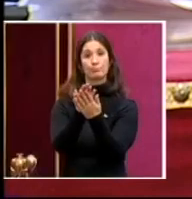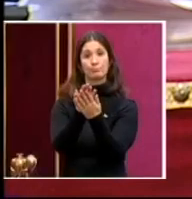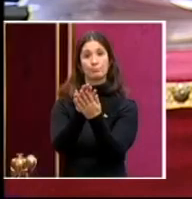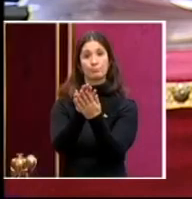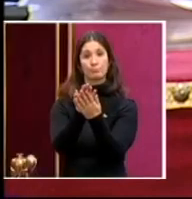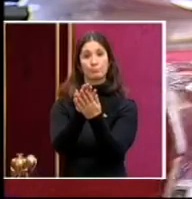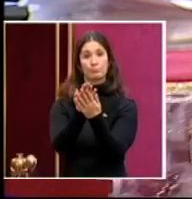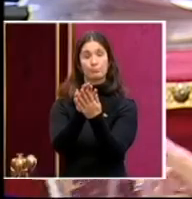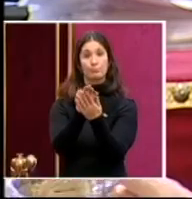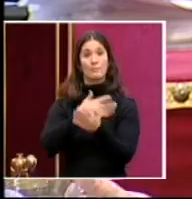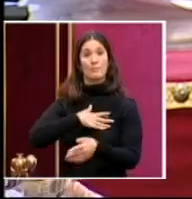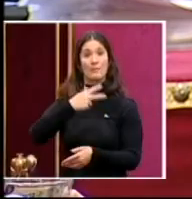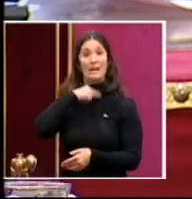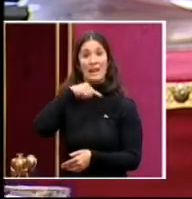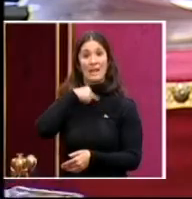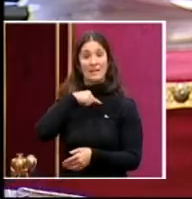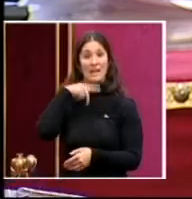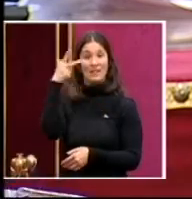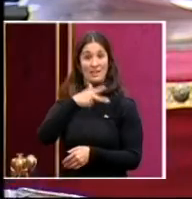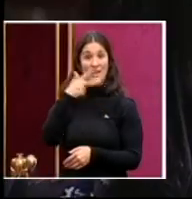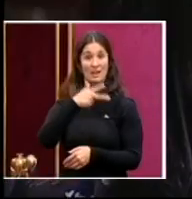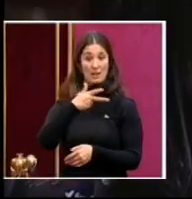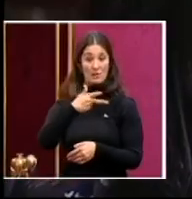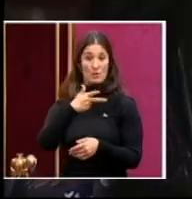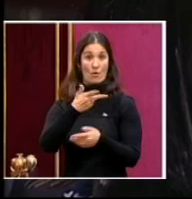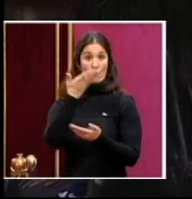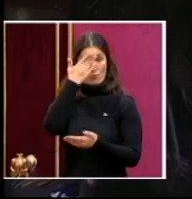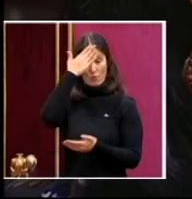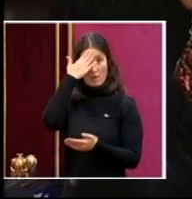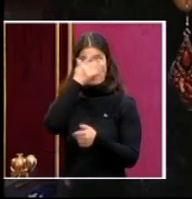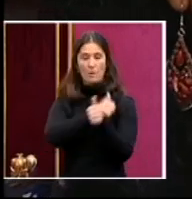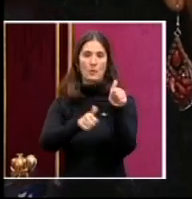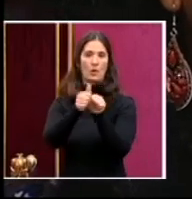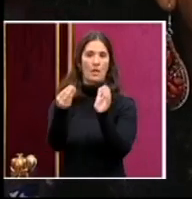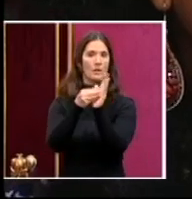la garantía del derecho fundamental a la igualdad sea una prioridad en todas las agendas